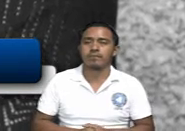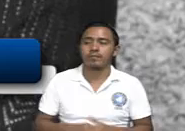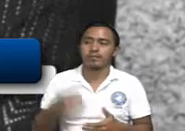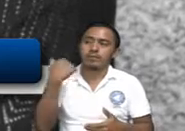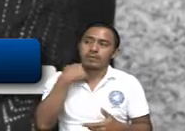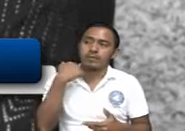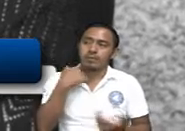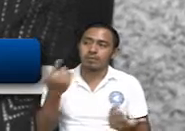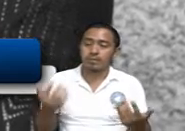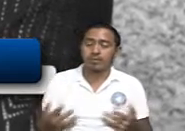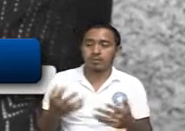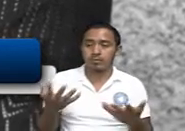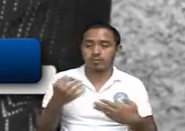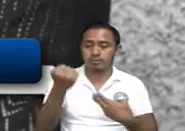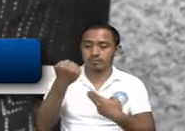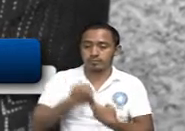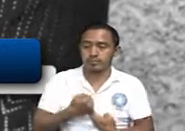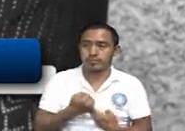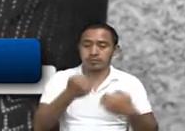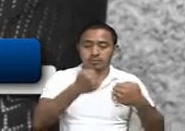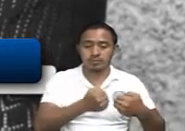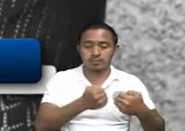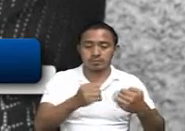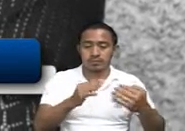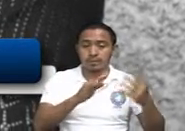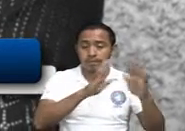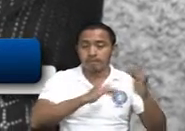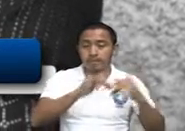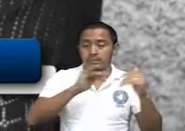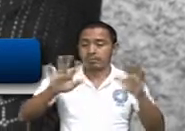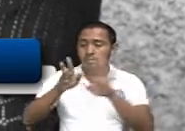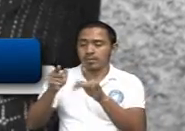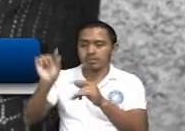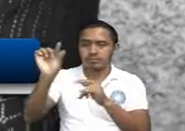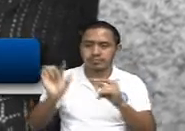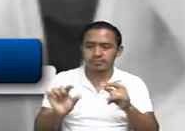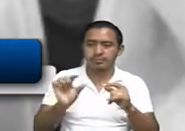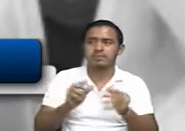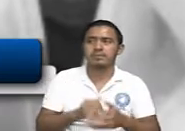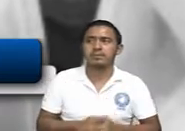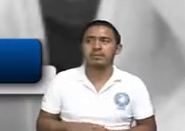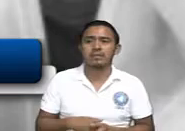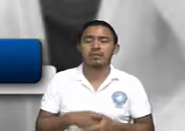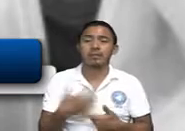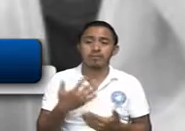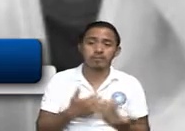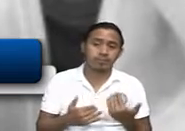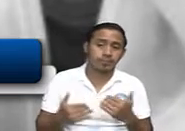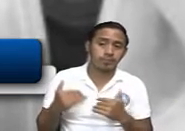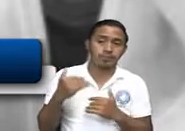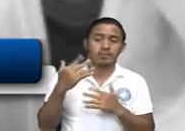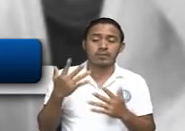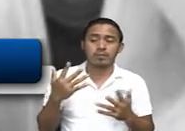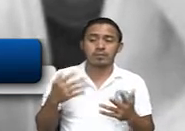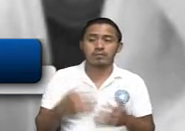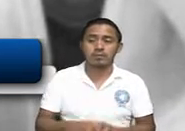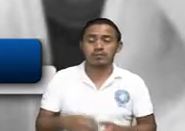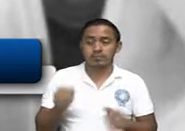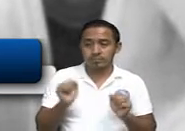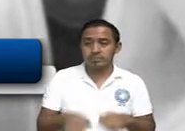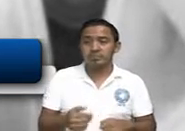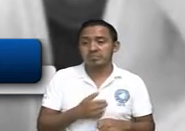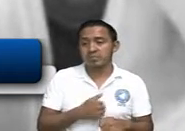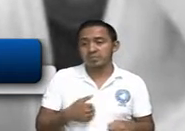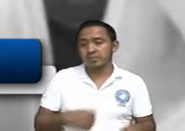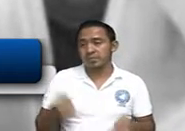están superando en los suicidios a las mujeres, porque de hecho el método, entre más letal es, hay más riesgo de que se consuma el suicidio.